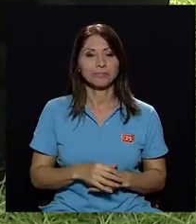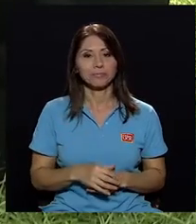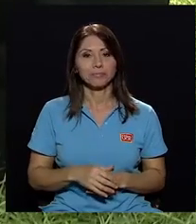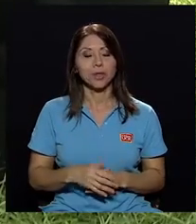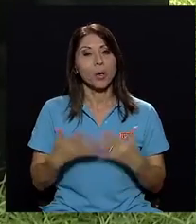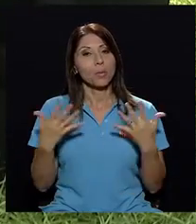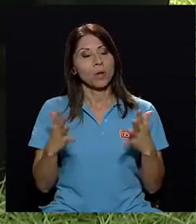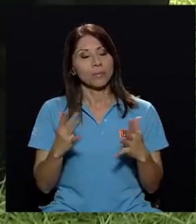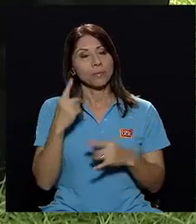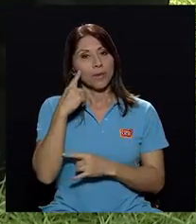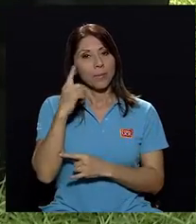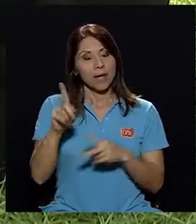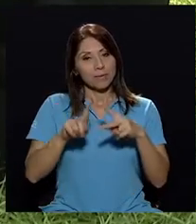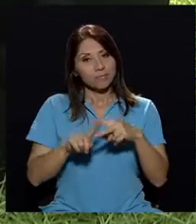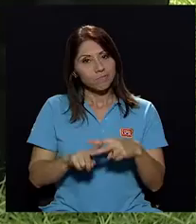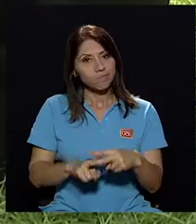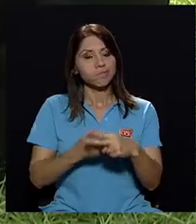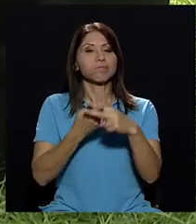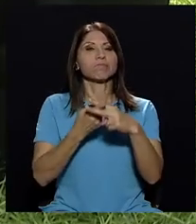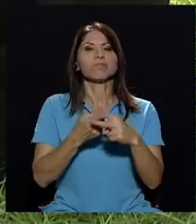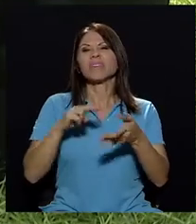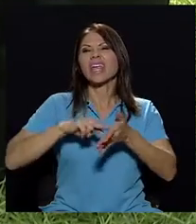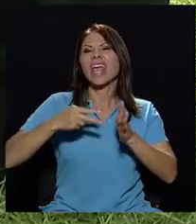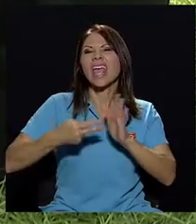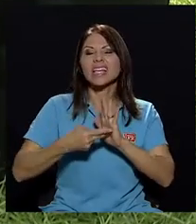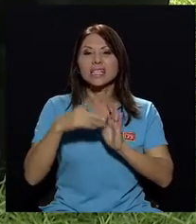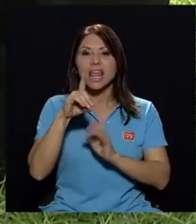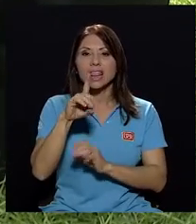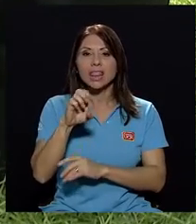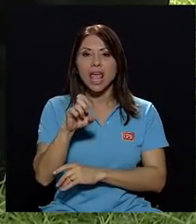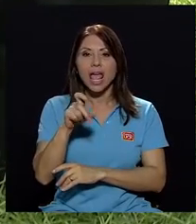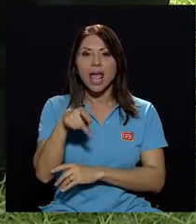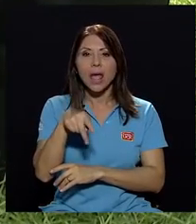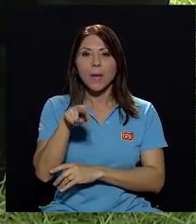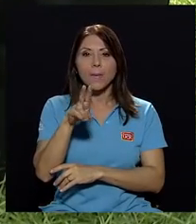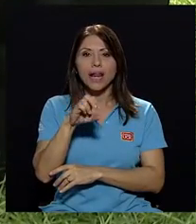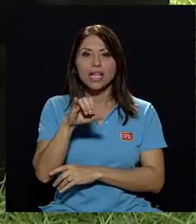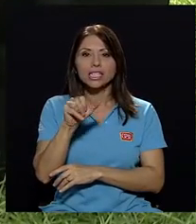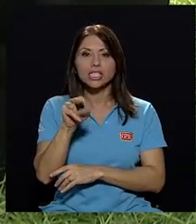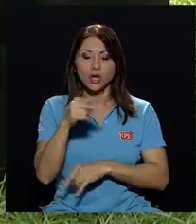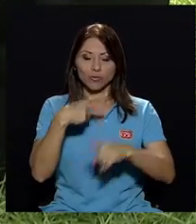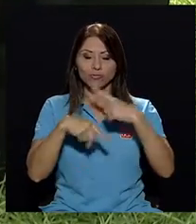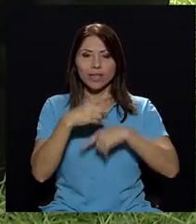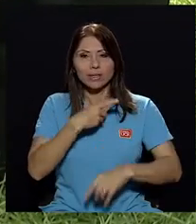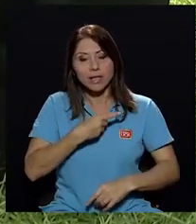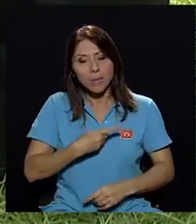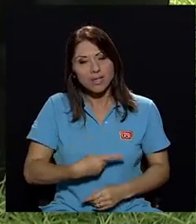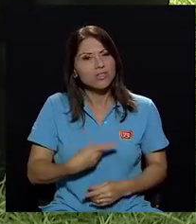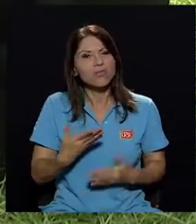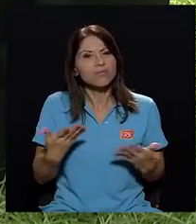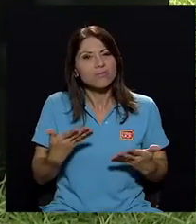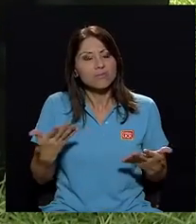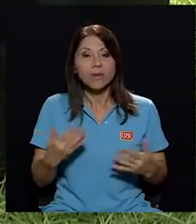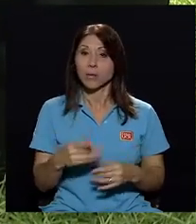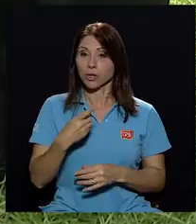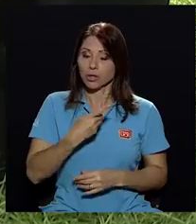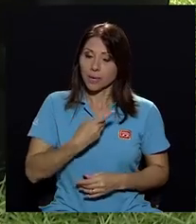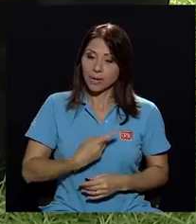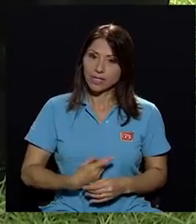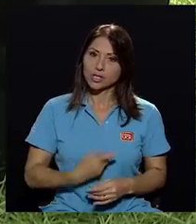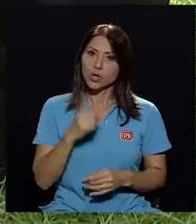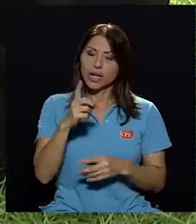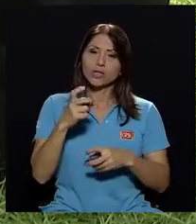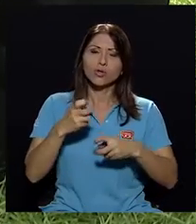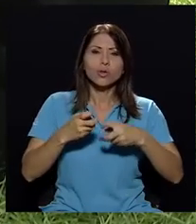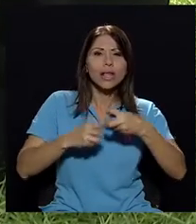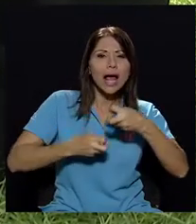Muchas gracias por la invitación. Bueno, Fabián, para entrar en materia, ¿qué es la depresión? ¿Qué entendemos por depresión? Ok, muy puntualmente, depresión es un trastorno del